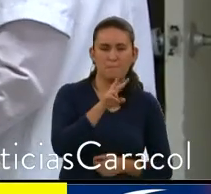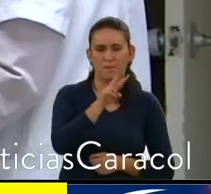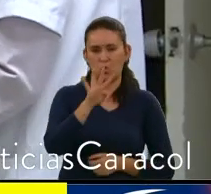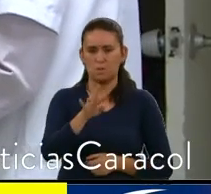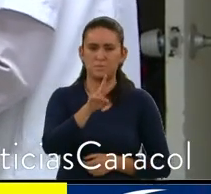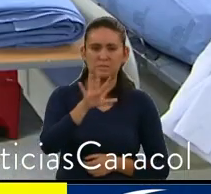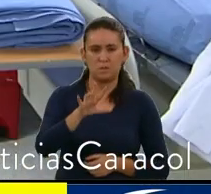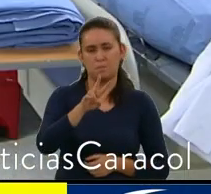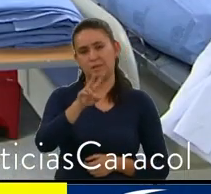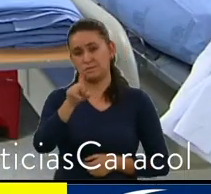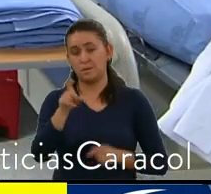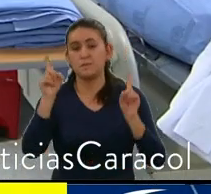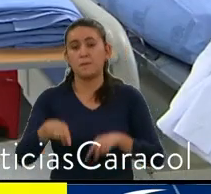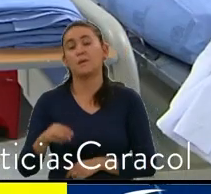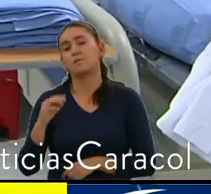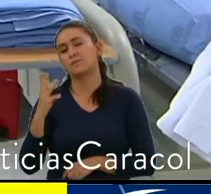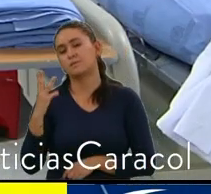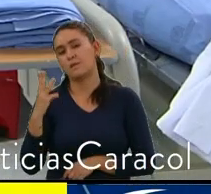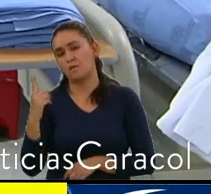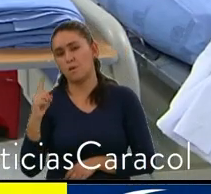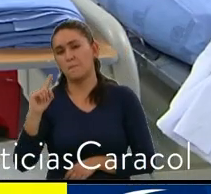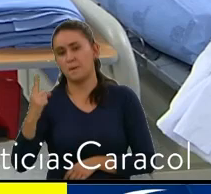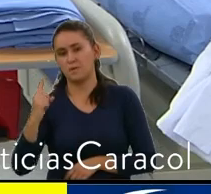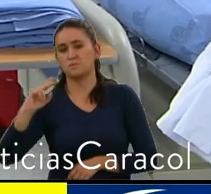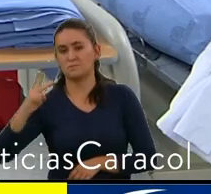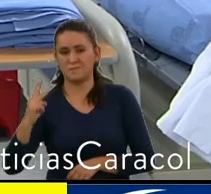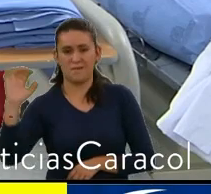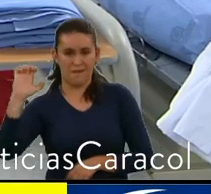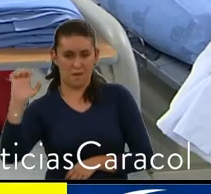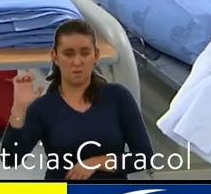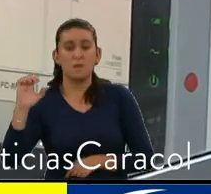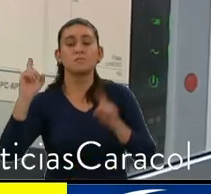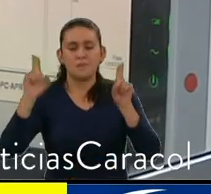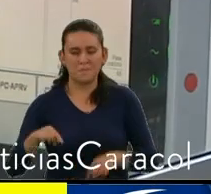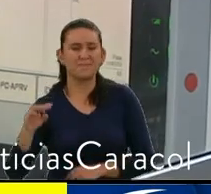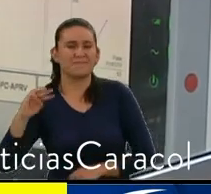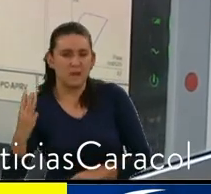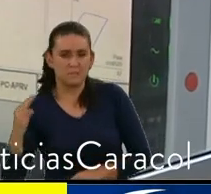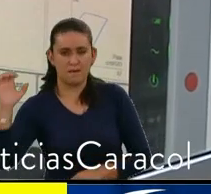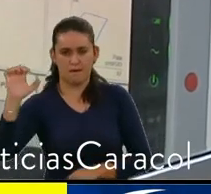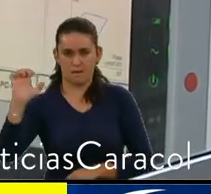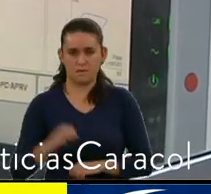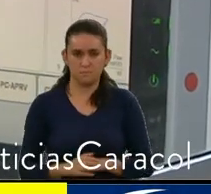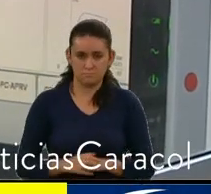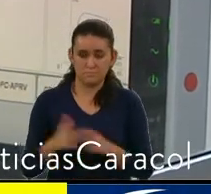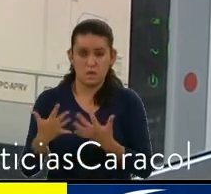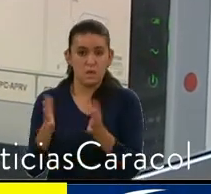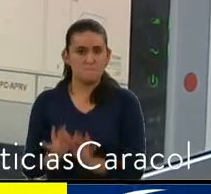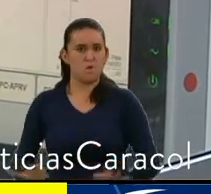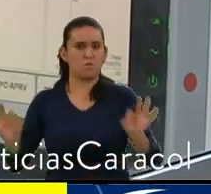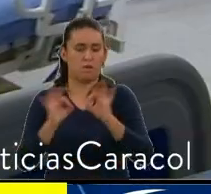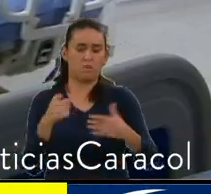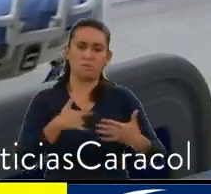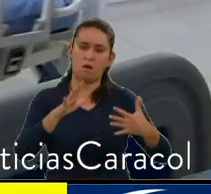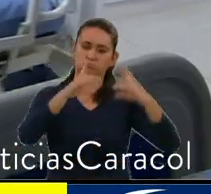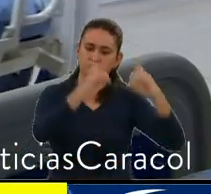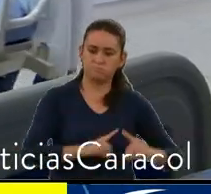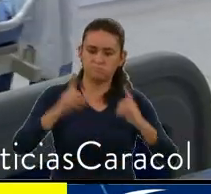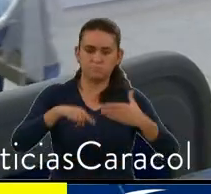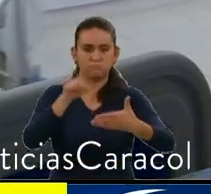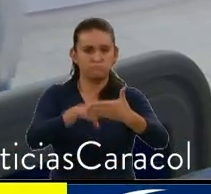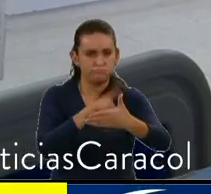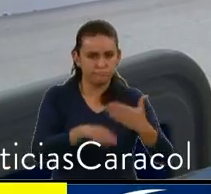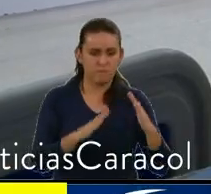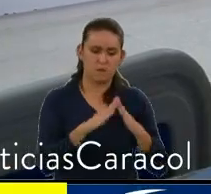26, y el 31, primero, segundo, e incluso el 3 de enero, que fue muy importante, y esperamos que estas medidas nos hayan